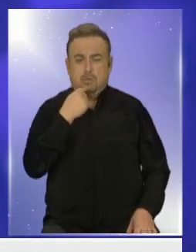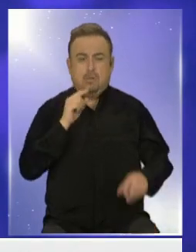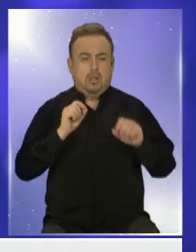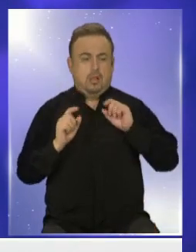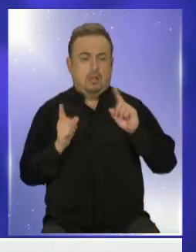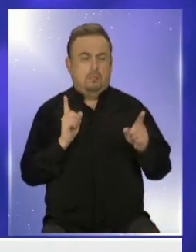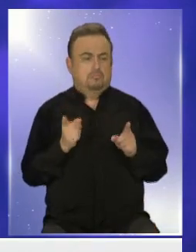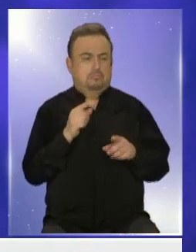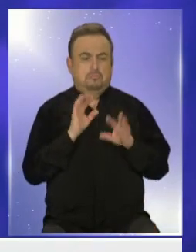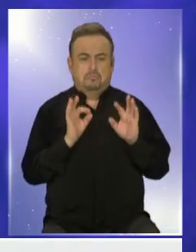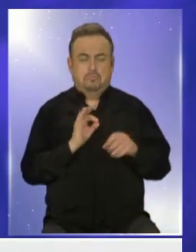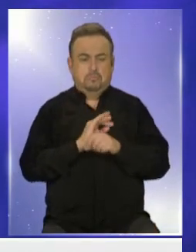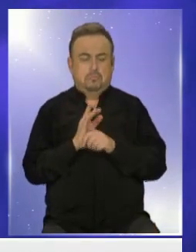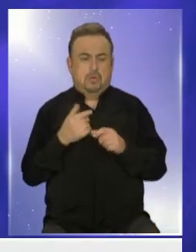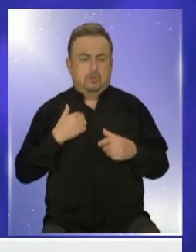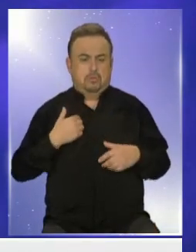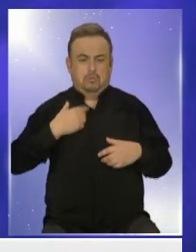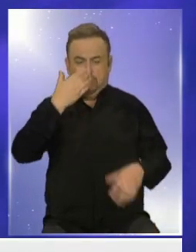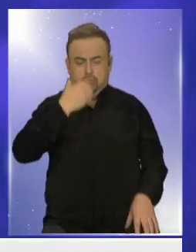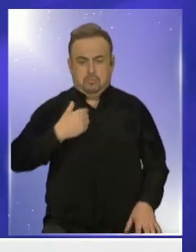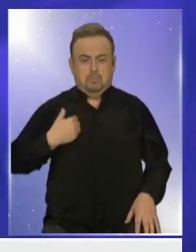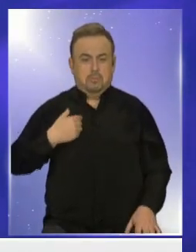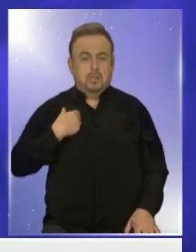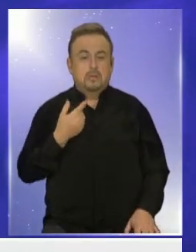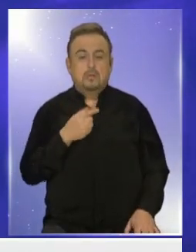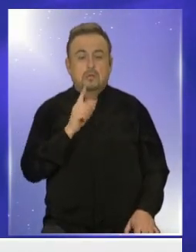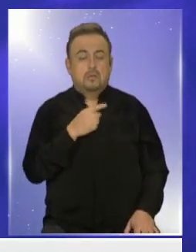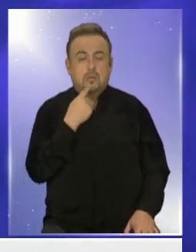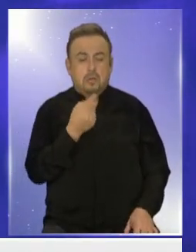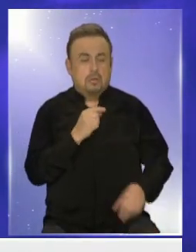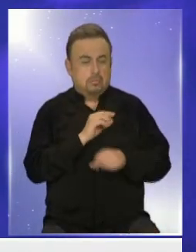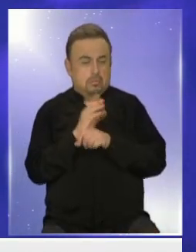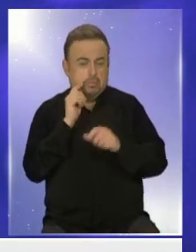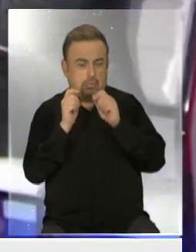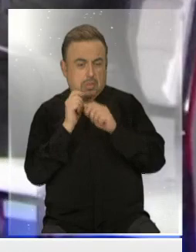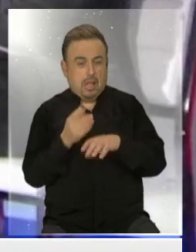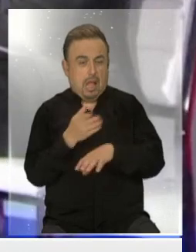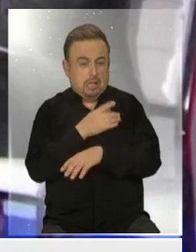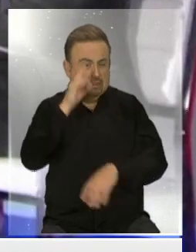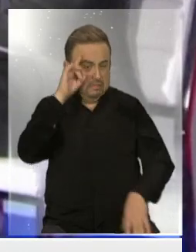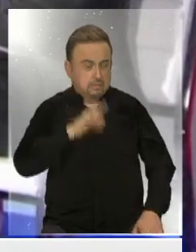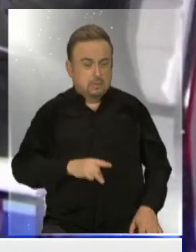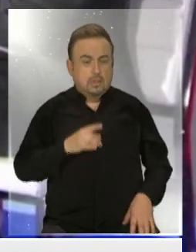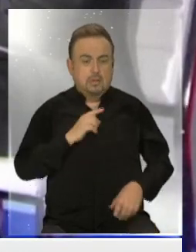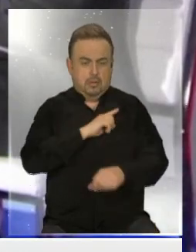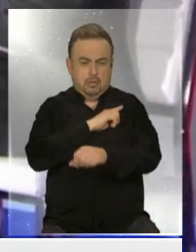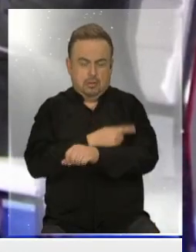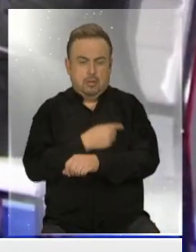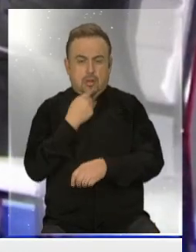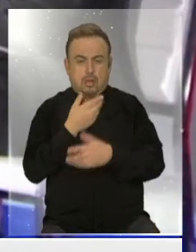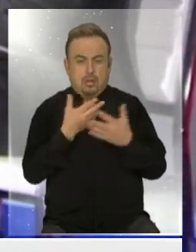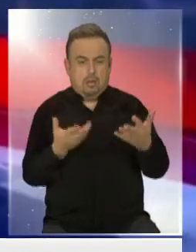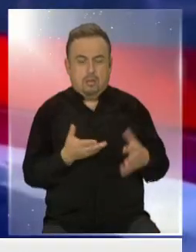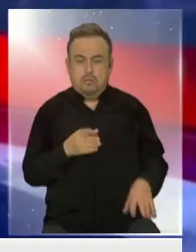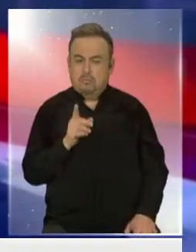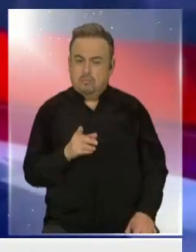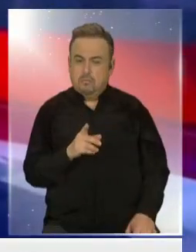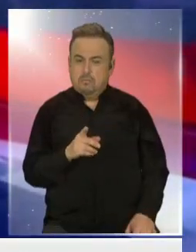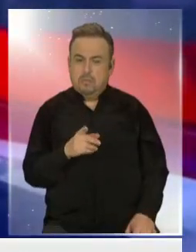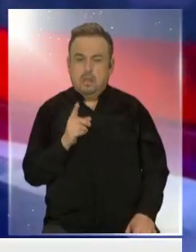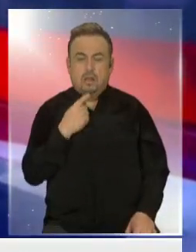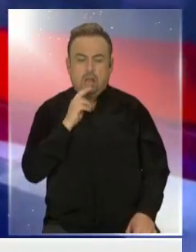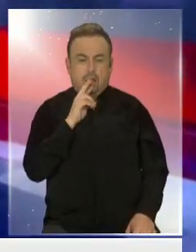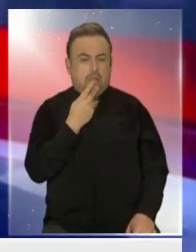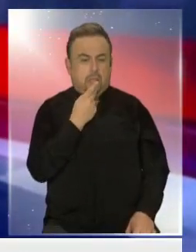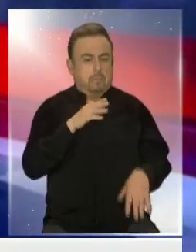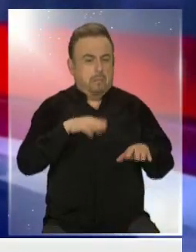gestión en esta pandemia y aseguró que no minimizó la amenaza que suponía, sino que la reforzó, algo que también vuelve a